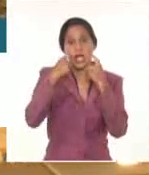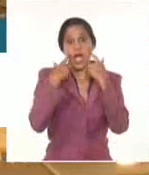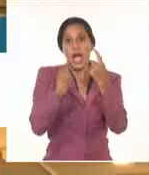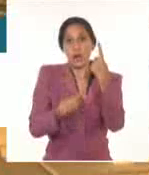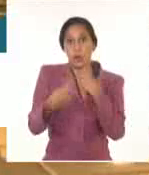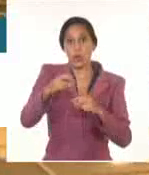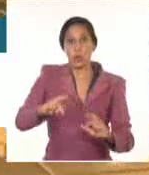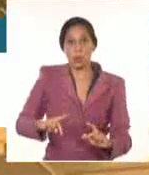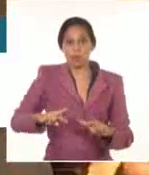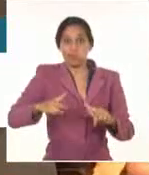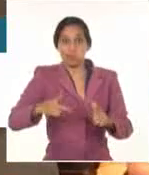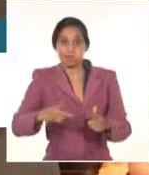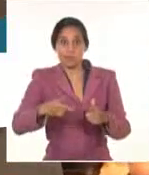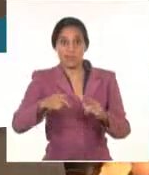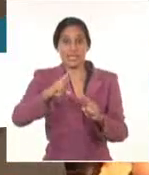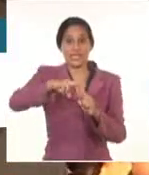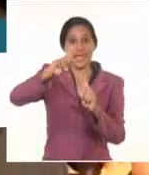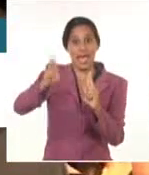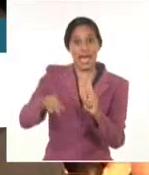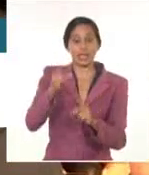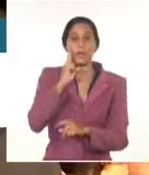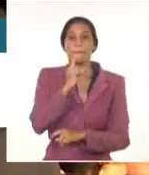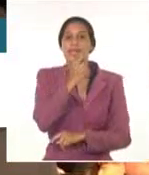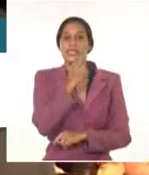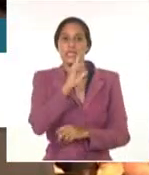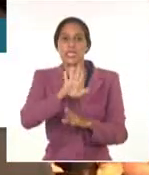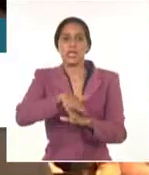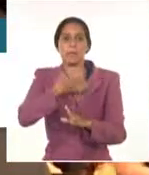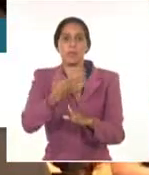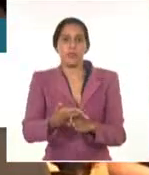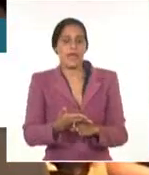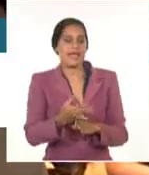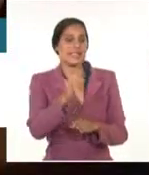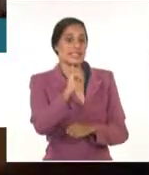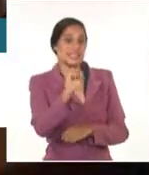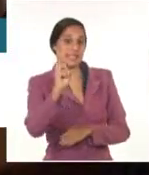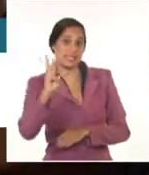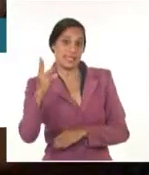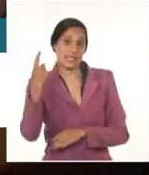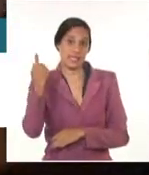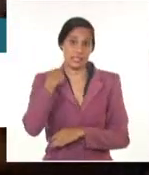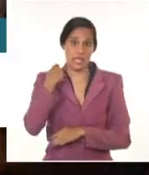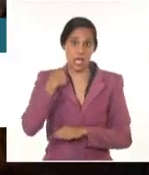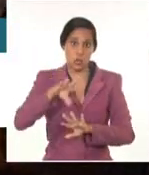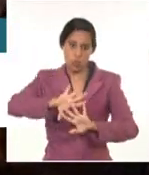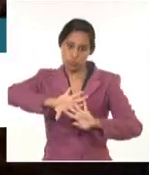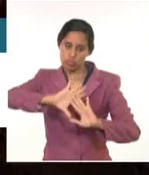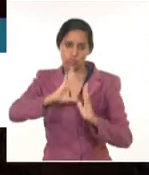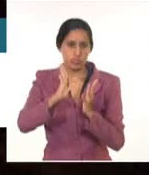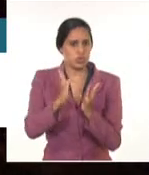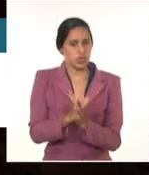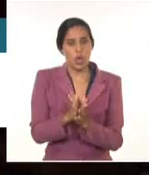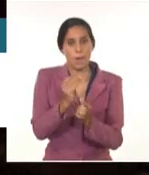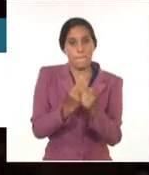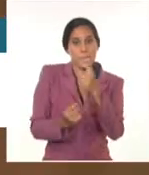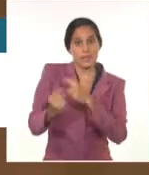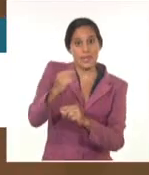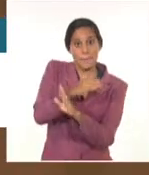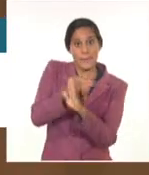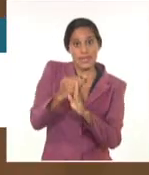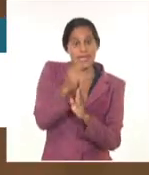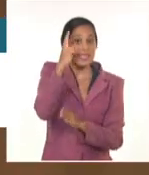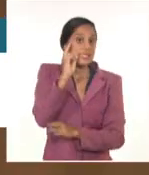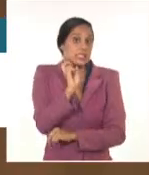vuelta el humor al Teatro Martí luego de 63 años es un homenaje a los grandes del vernáculo de la primera mitad del siglo